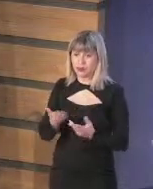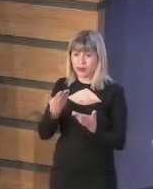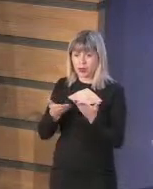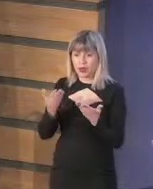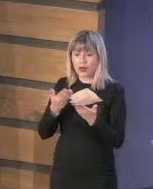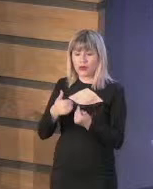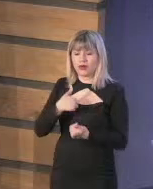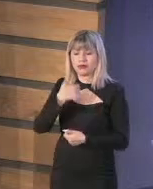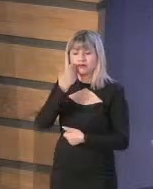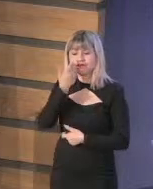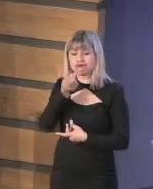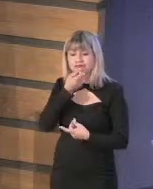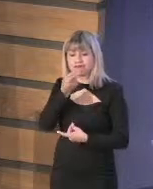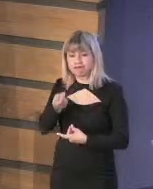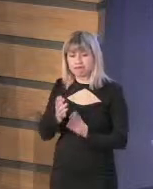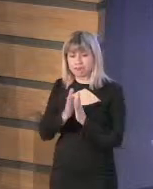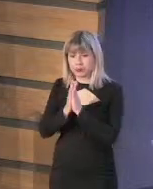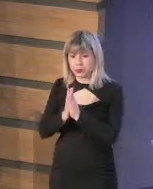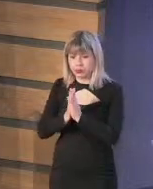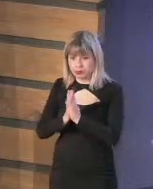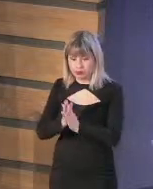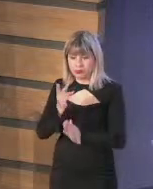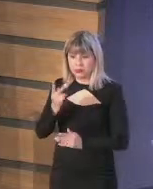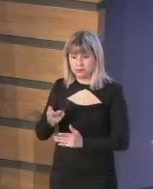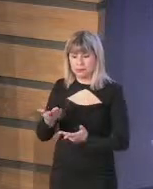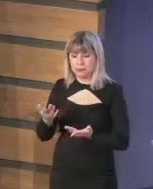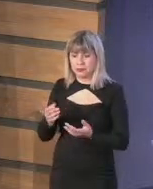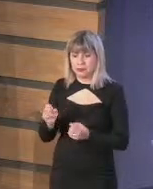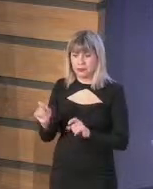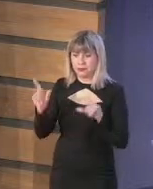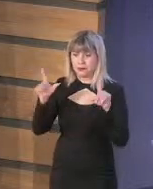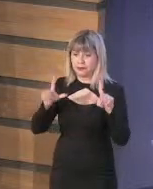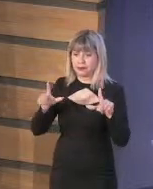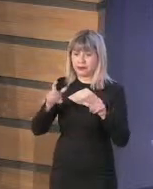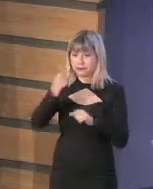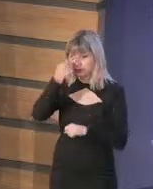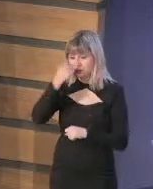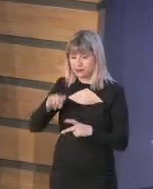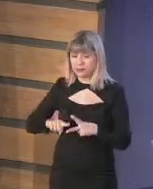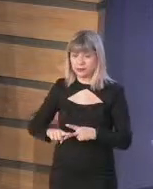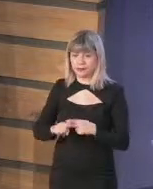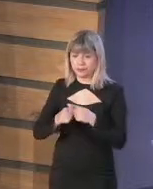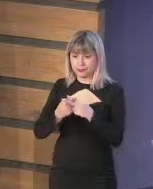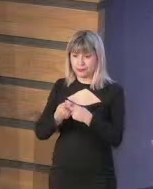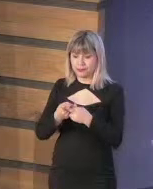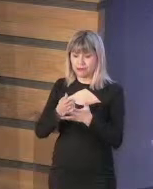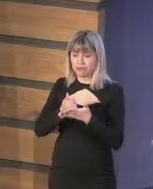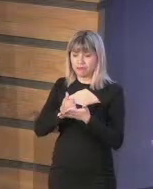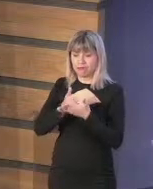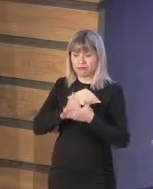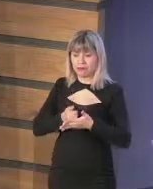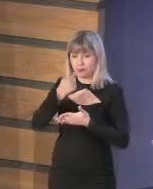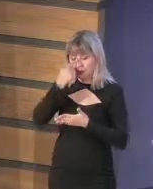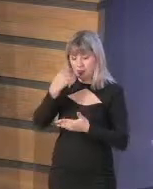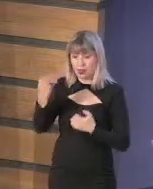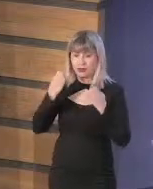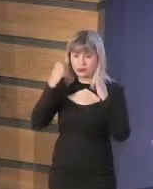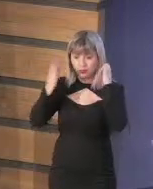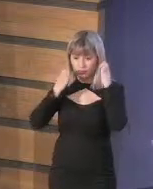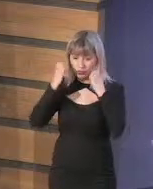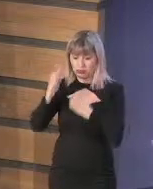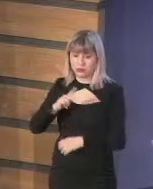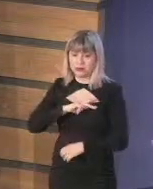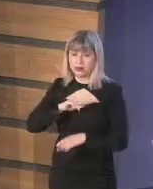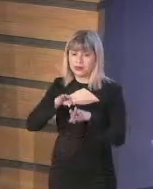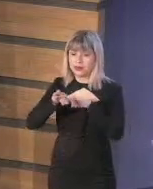que me ayude con la presentación para poder iniciar y dar exposición al trabajo que se